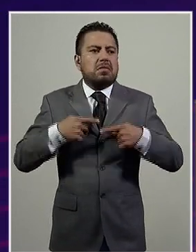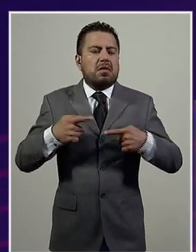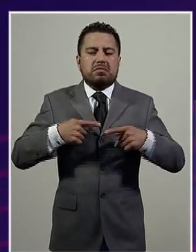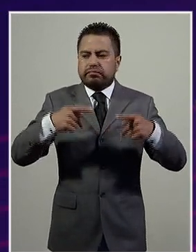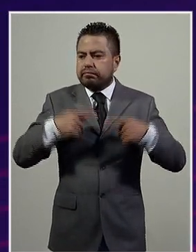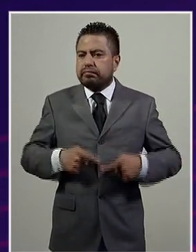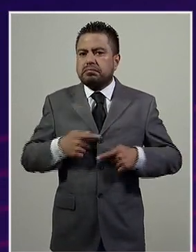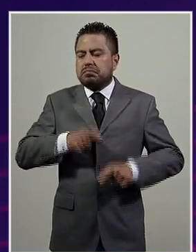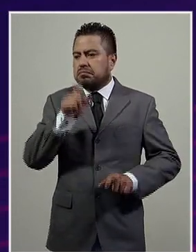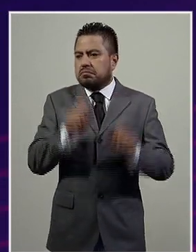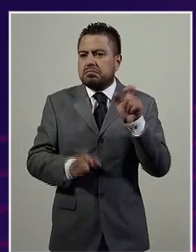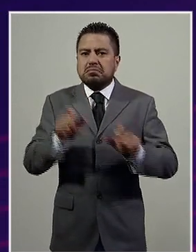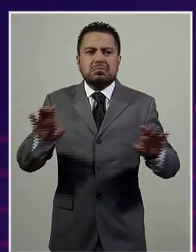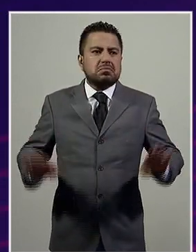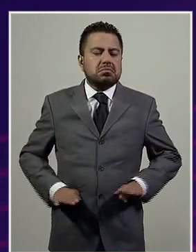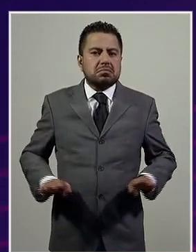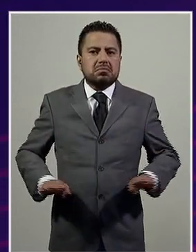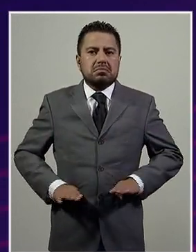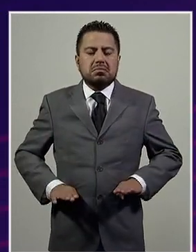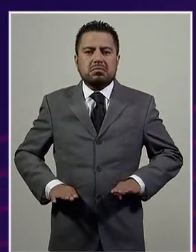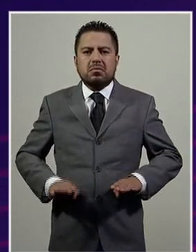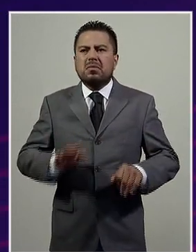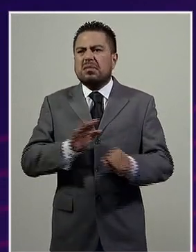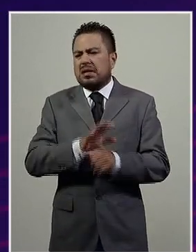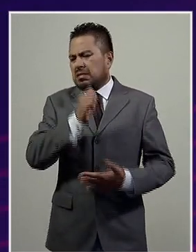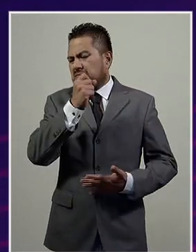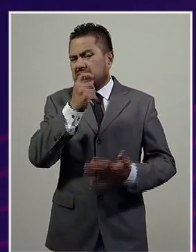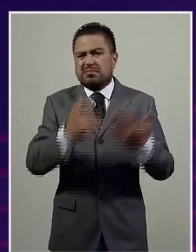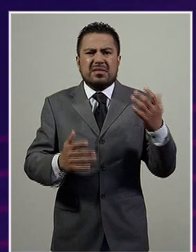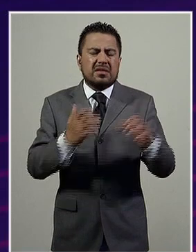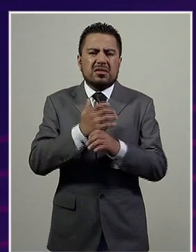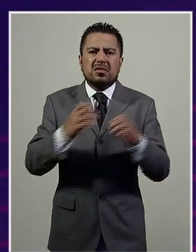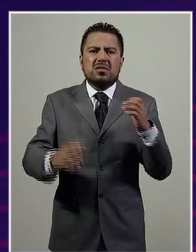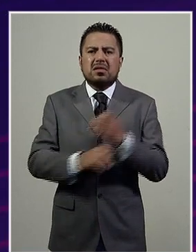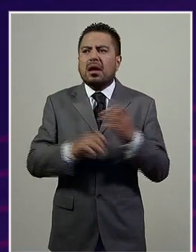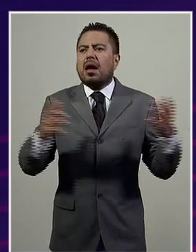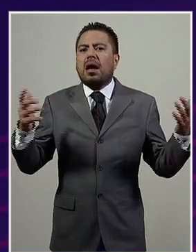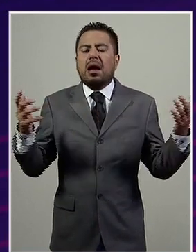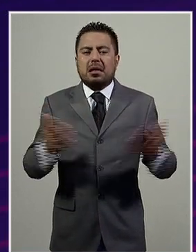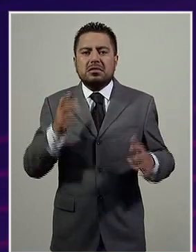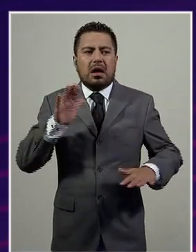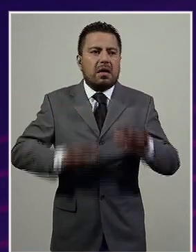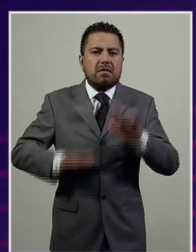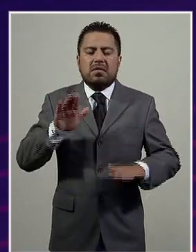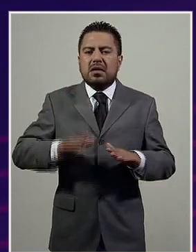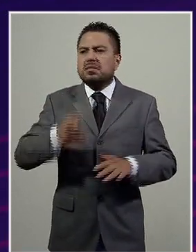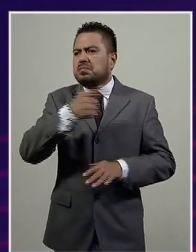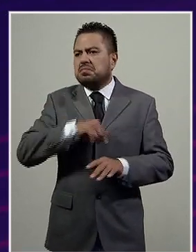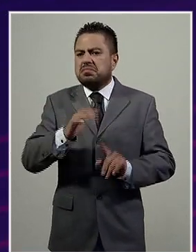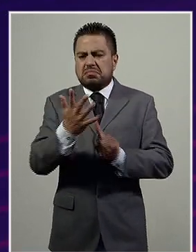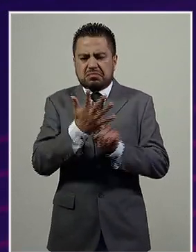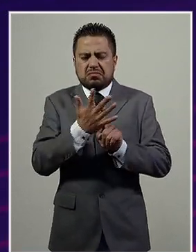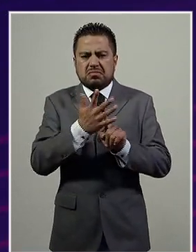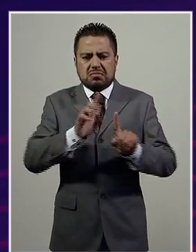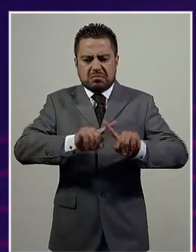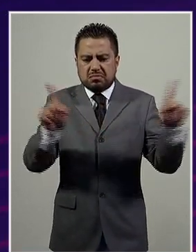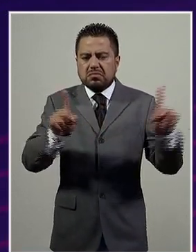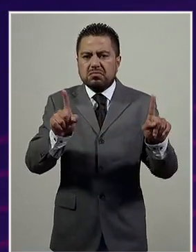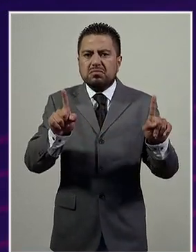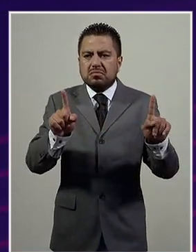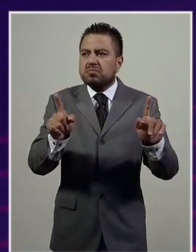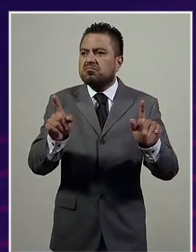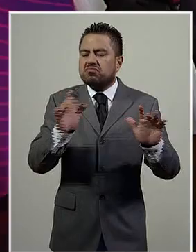quien uno se identifica, y un montón de características que hacen a veces que nos den un trato distinto. Y